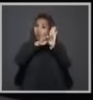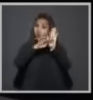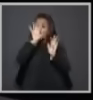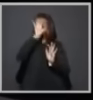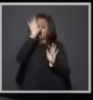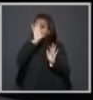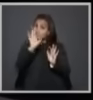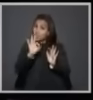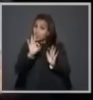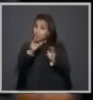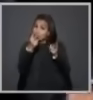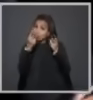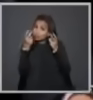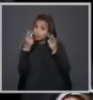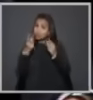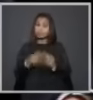ciudad.